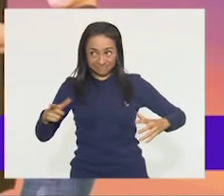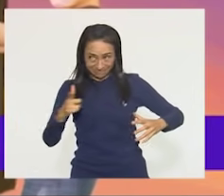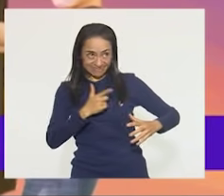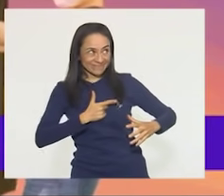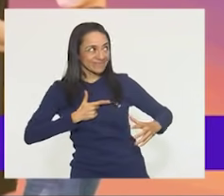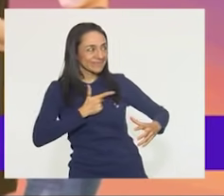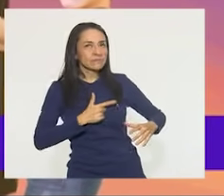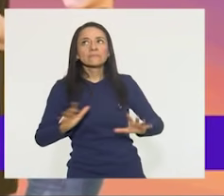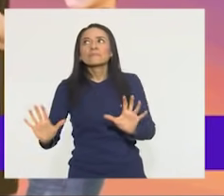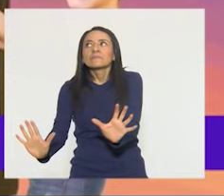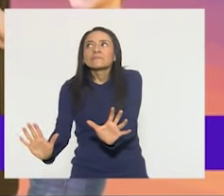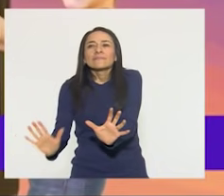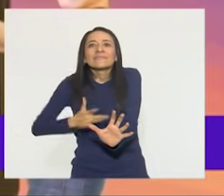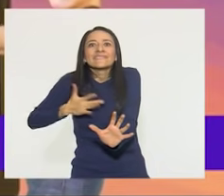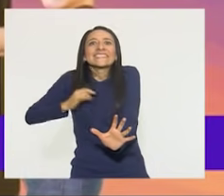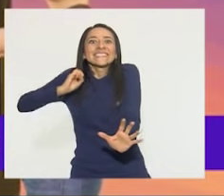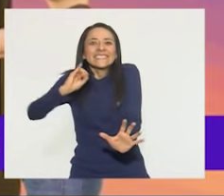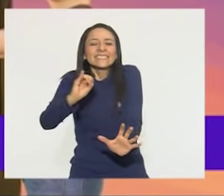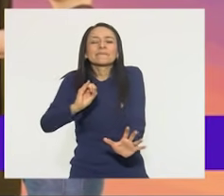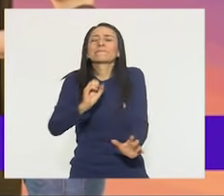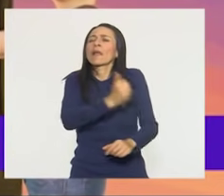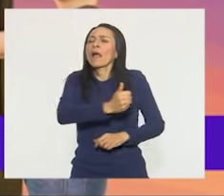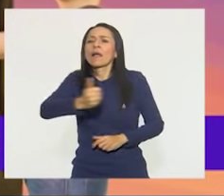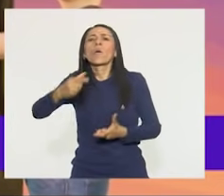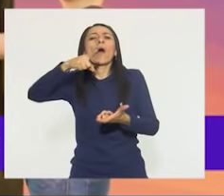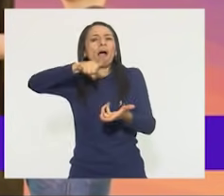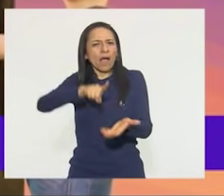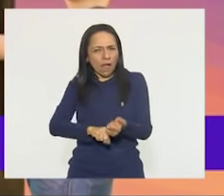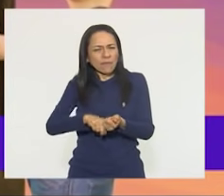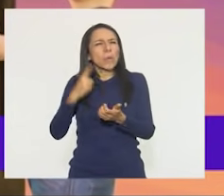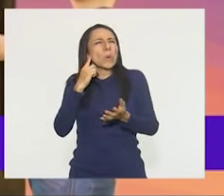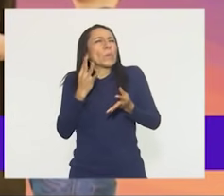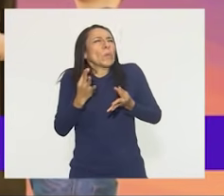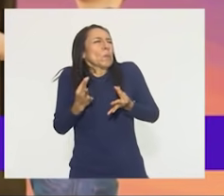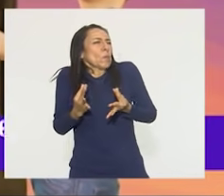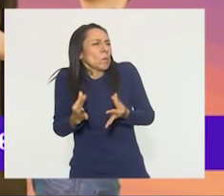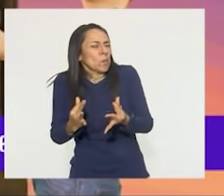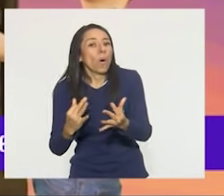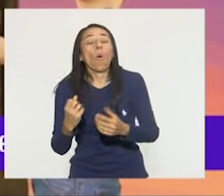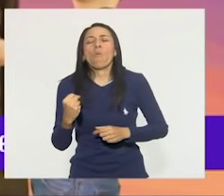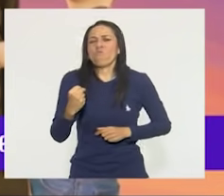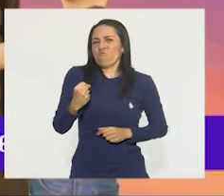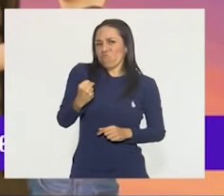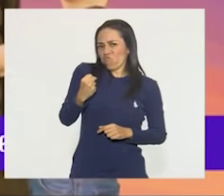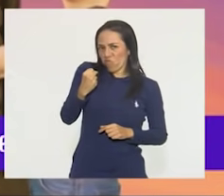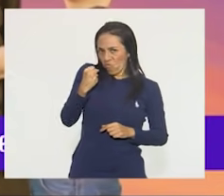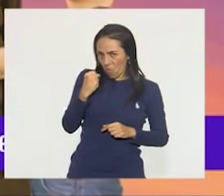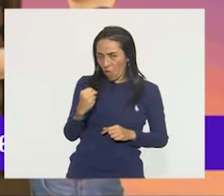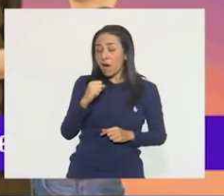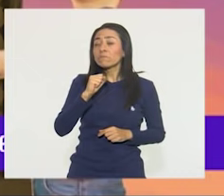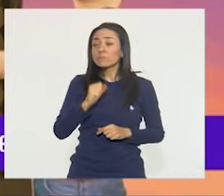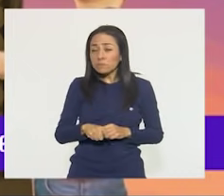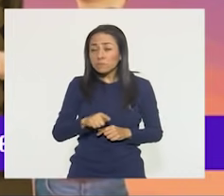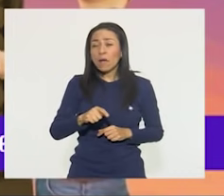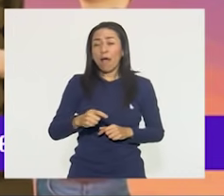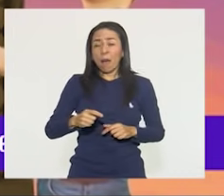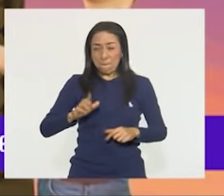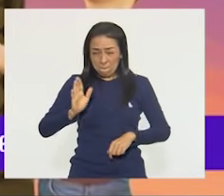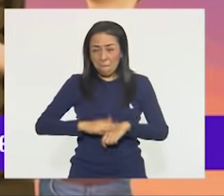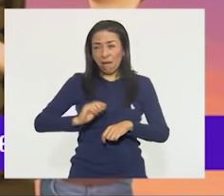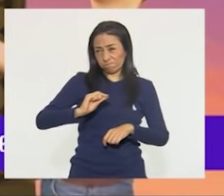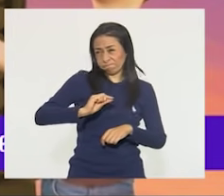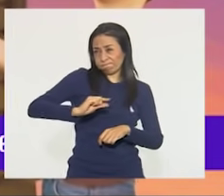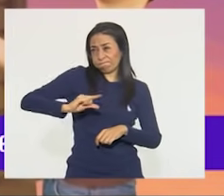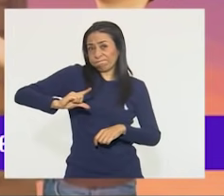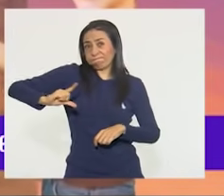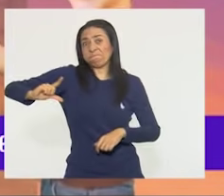sonido tiene un tono, agudo o grave. También poseemos una intensidad. Mientras más elevada, más ruidosa es. El